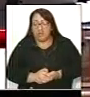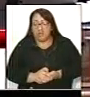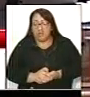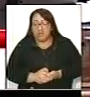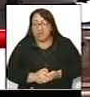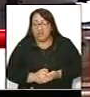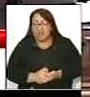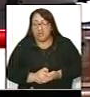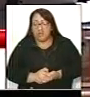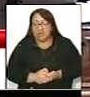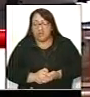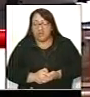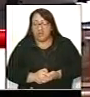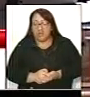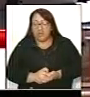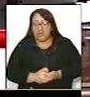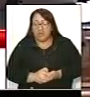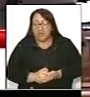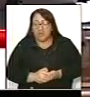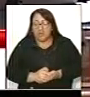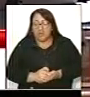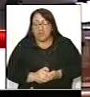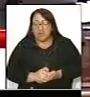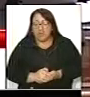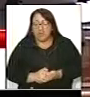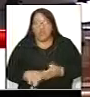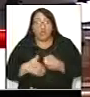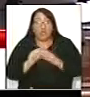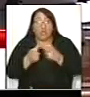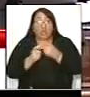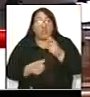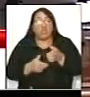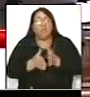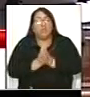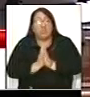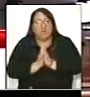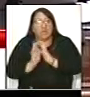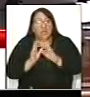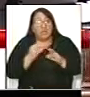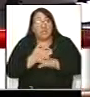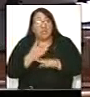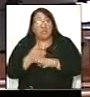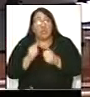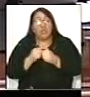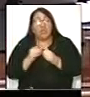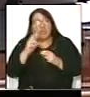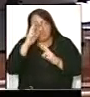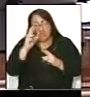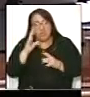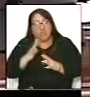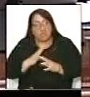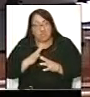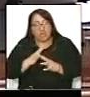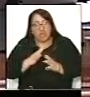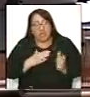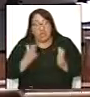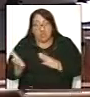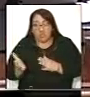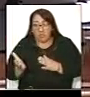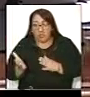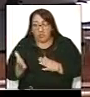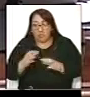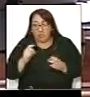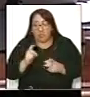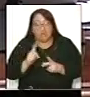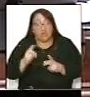un momento. ¿Ah, perdón? Se les exhorta a todos los señores congresistas de realizar sus intervenciones con un estricto respeto al pleno.